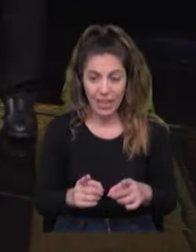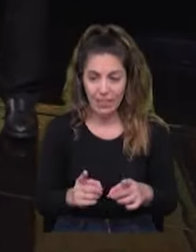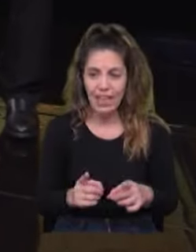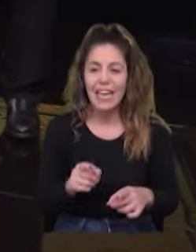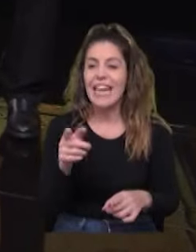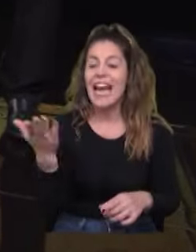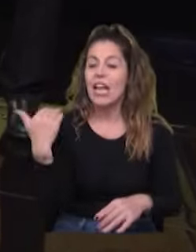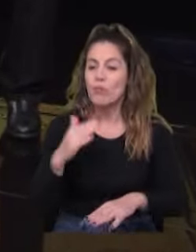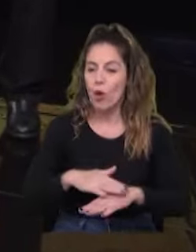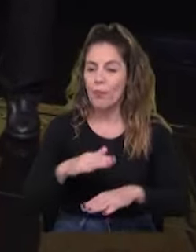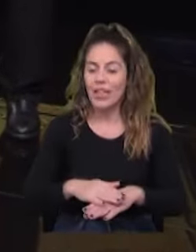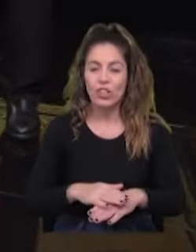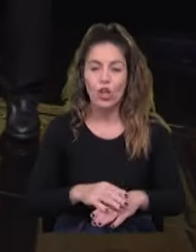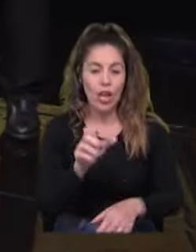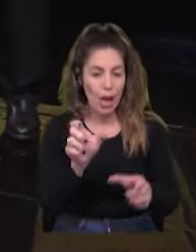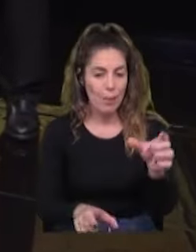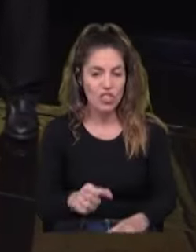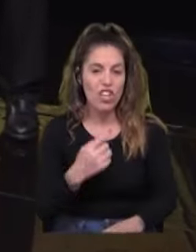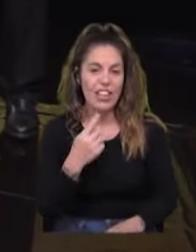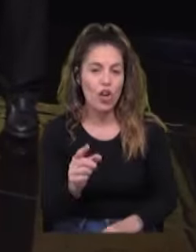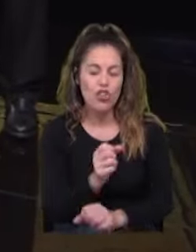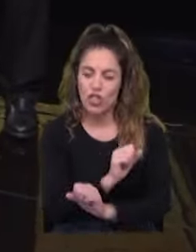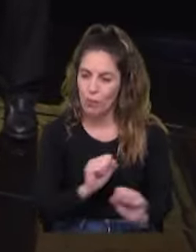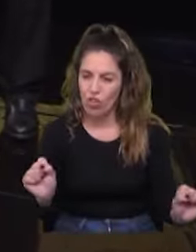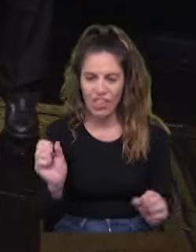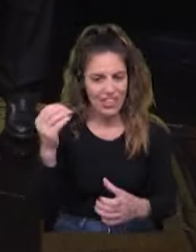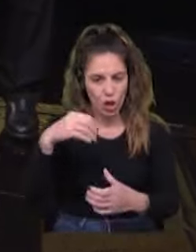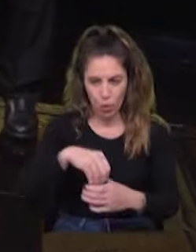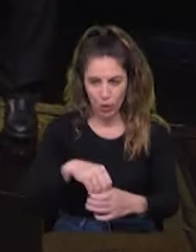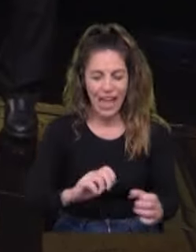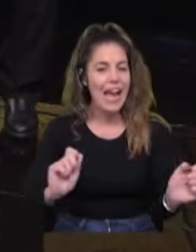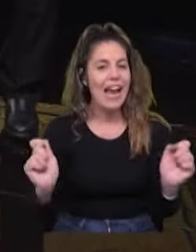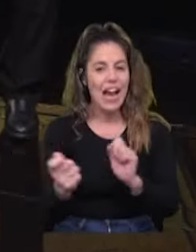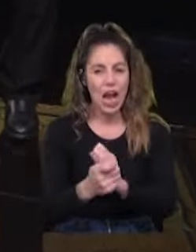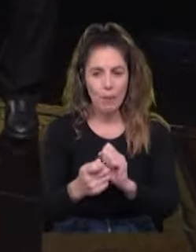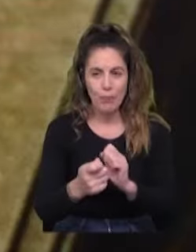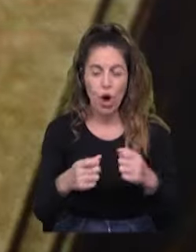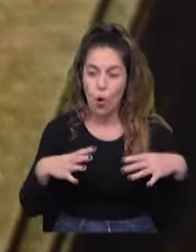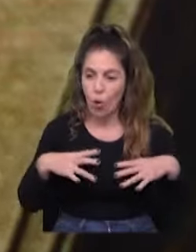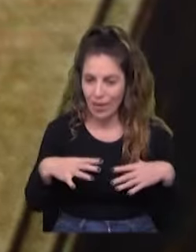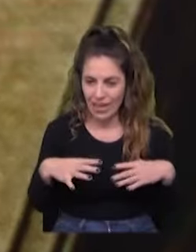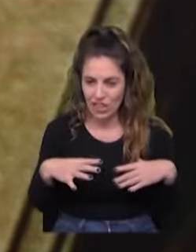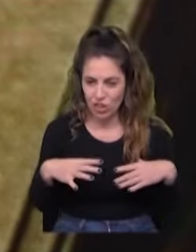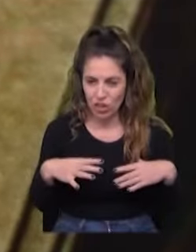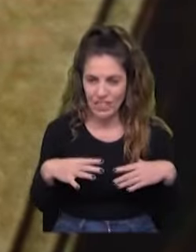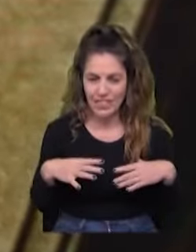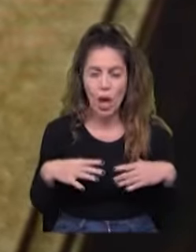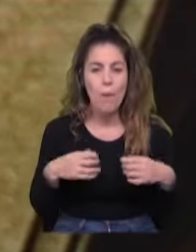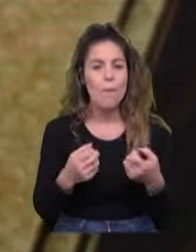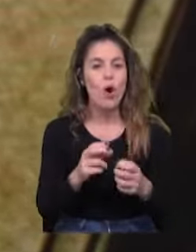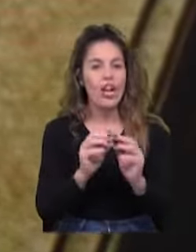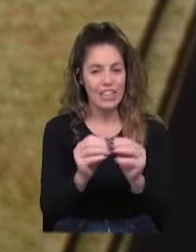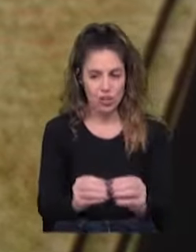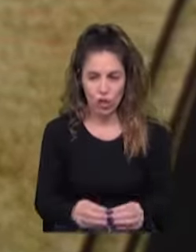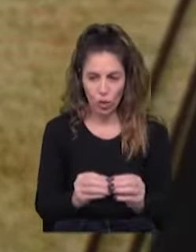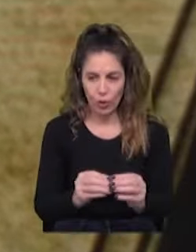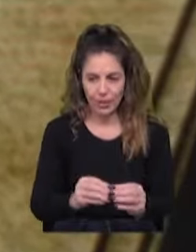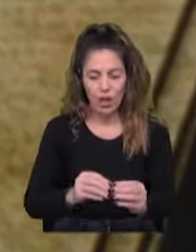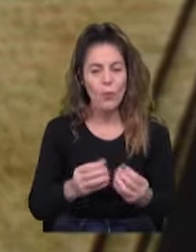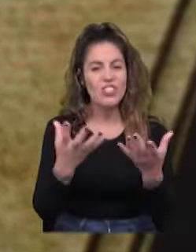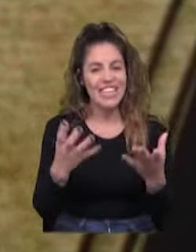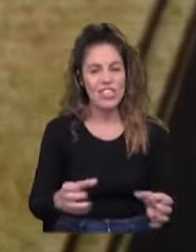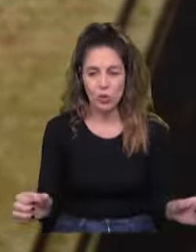ese entonces la ciudadanía dijo que no se podían incluir cambios en la jubilaciones vía rendición de cuentas como se había